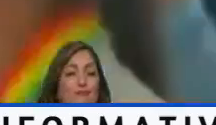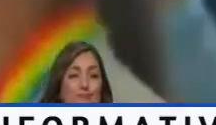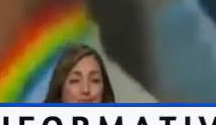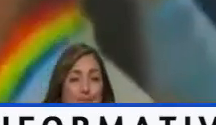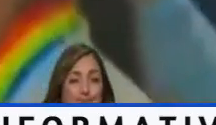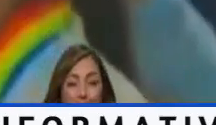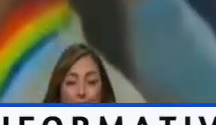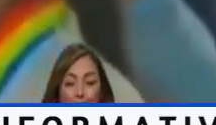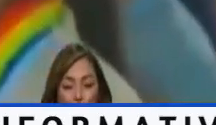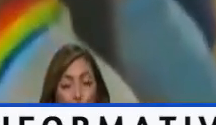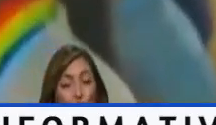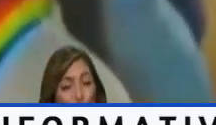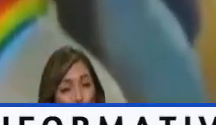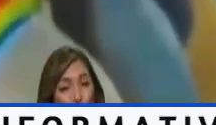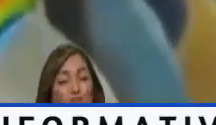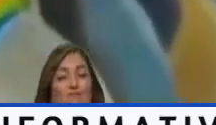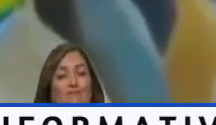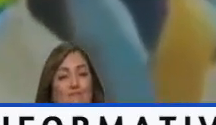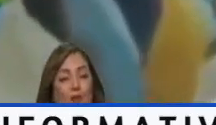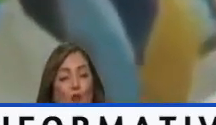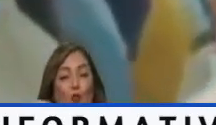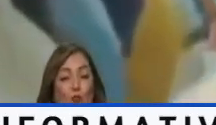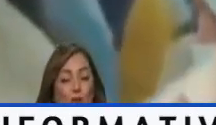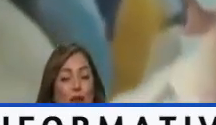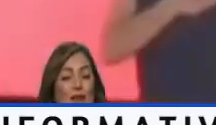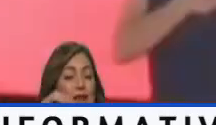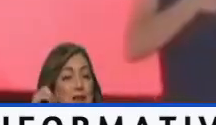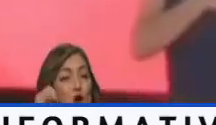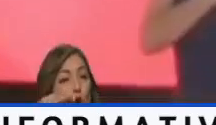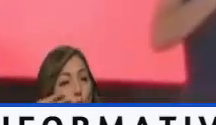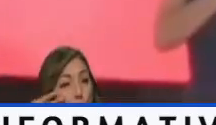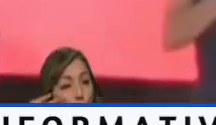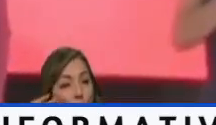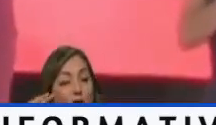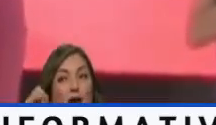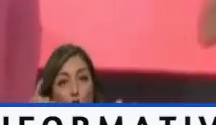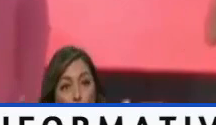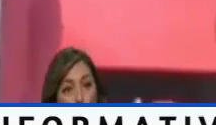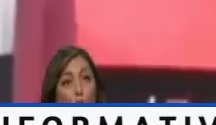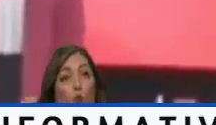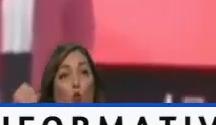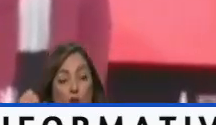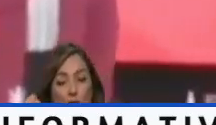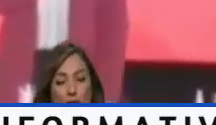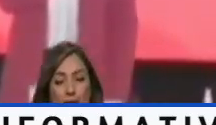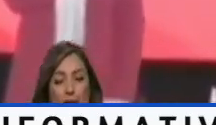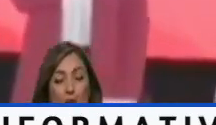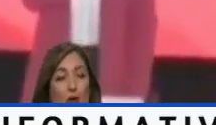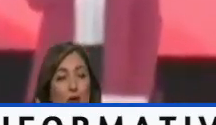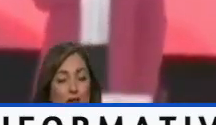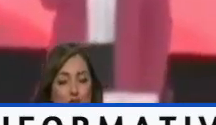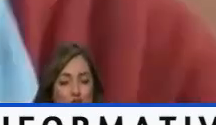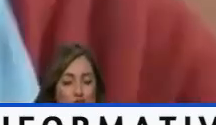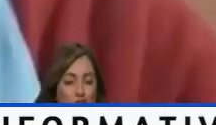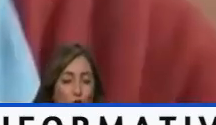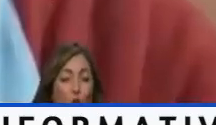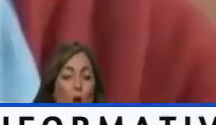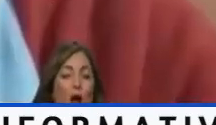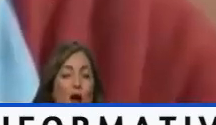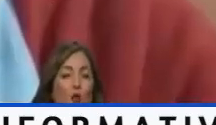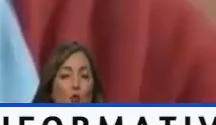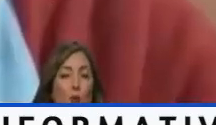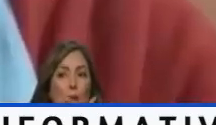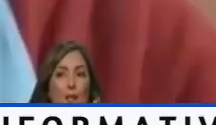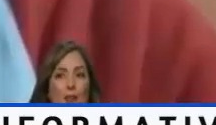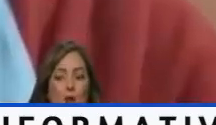ver con los gastos logísticos que se generaron en la provincia de Orellana, pues este jueves se movilizaron asambleístas a algunos eventos. Lo que